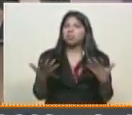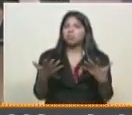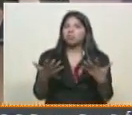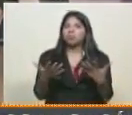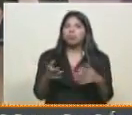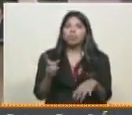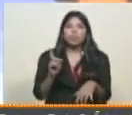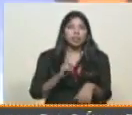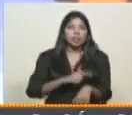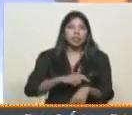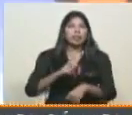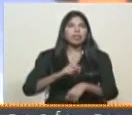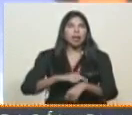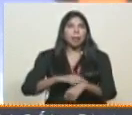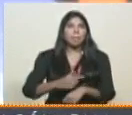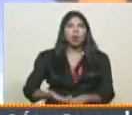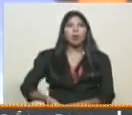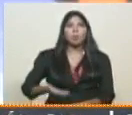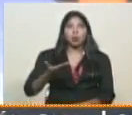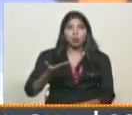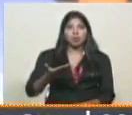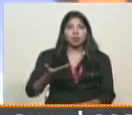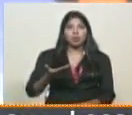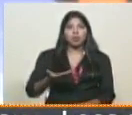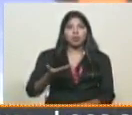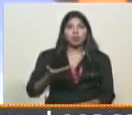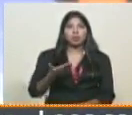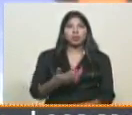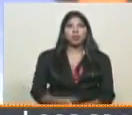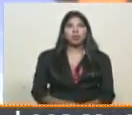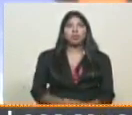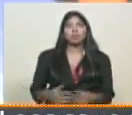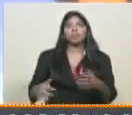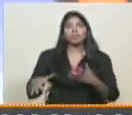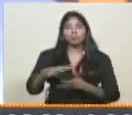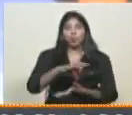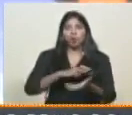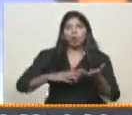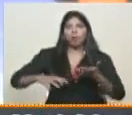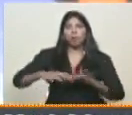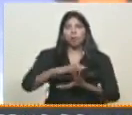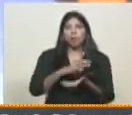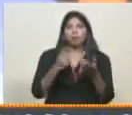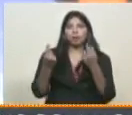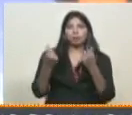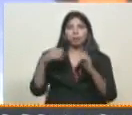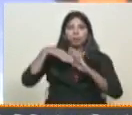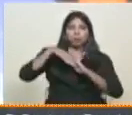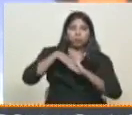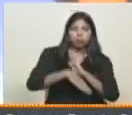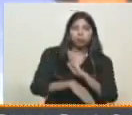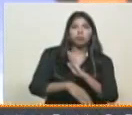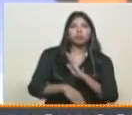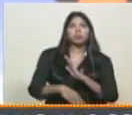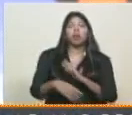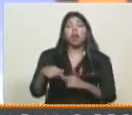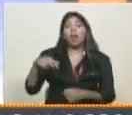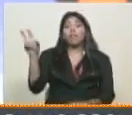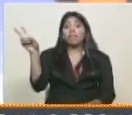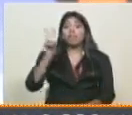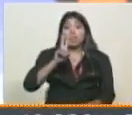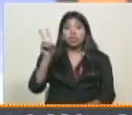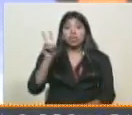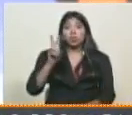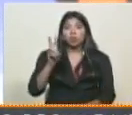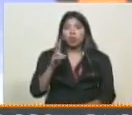quiere bastante importante toda esta guerra económica que hemos vivido ya desde hace ya dos años un poco más y en donde venezuela le ha venido